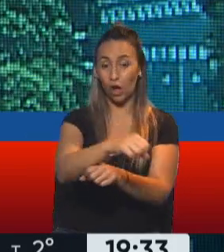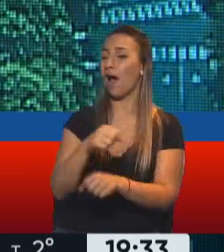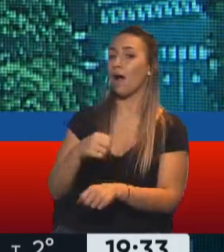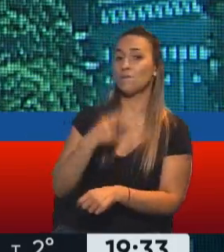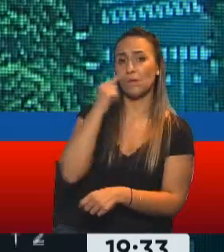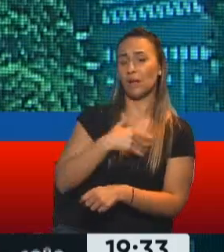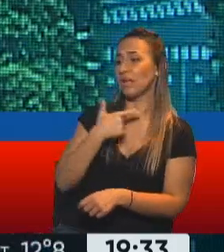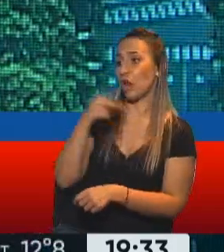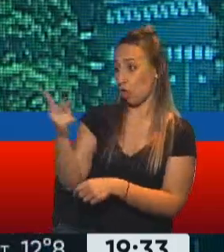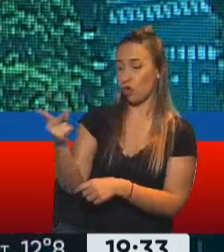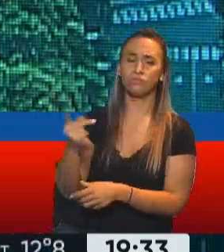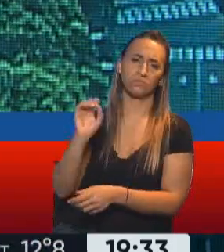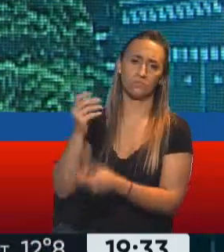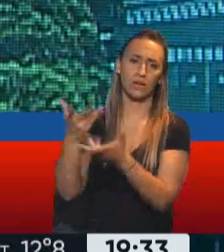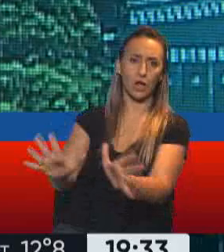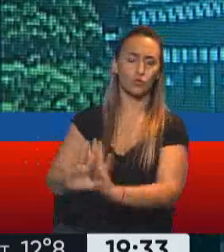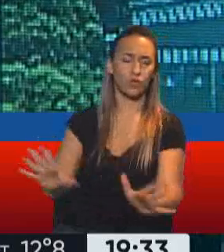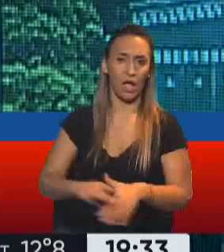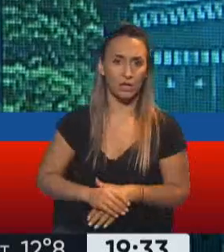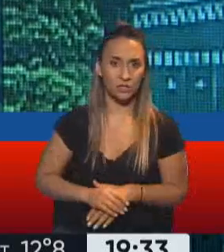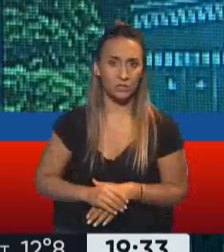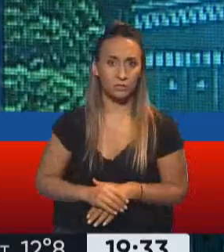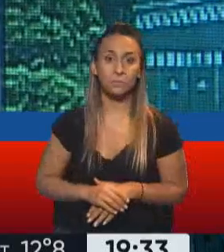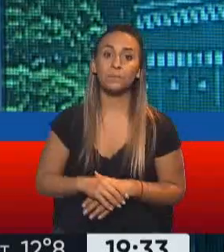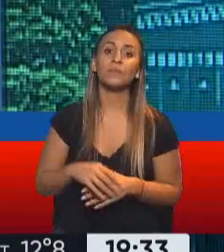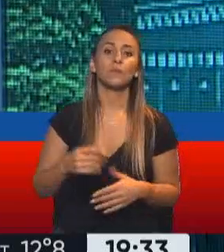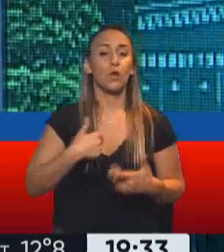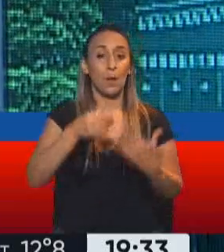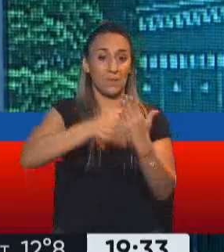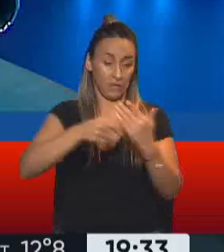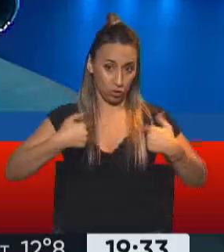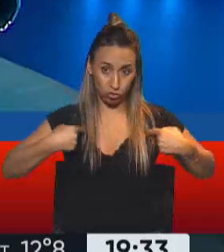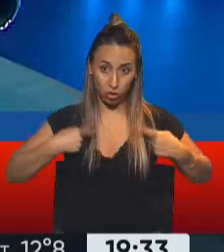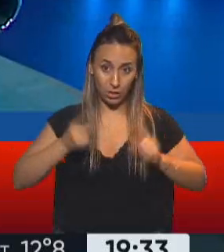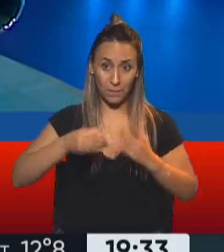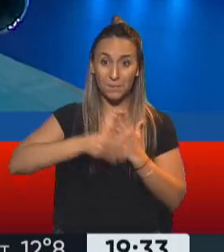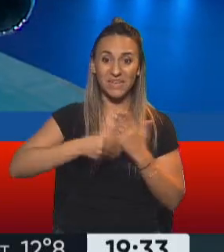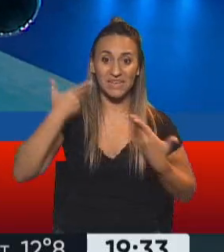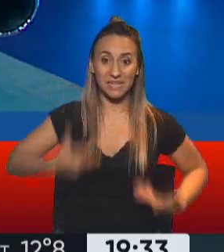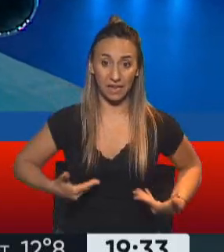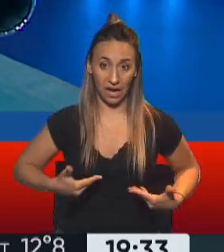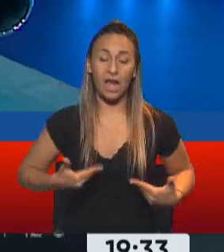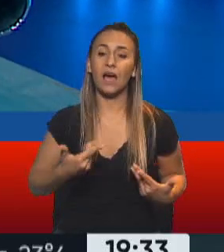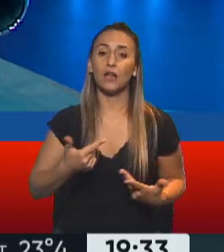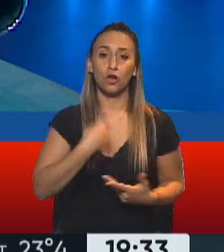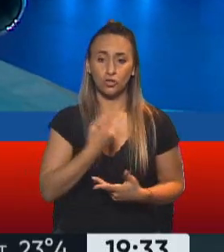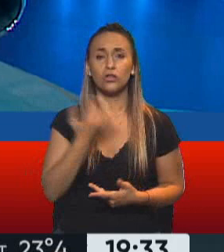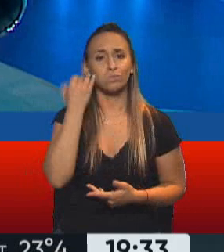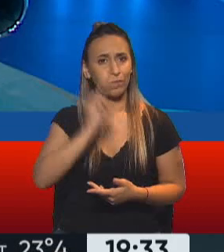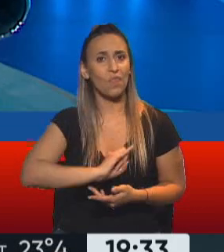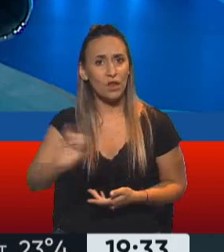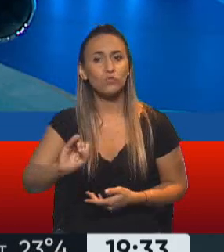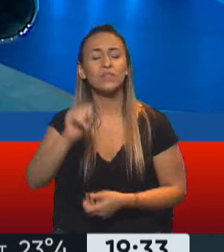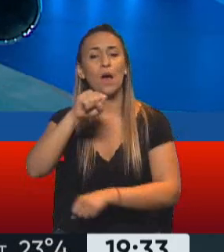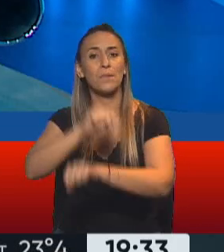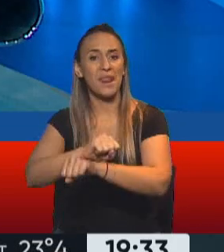incluso el ministerio, con mi firma como ministra, hicimos la denuncia penal para que se investiguen todas